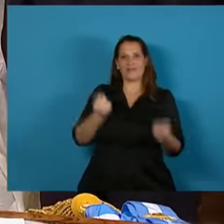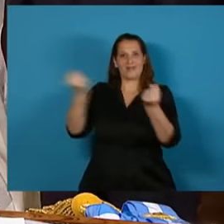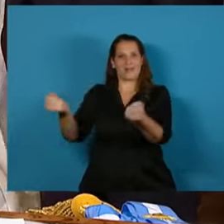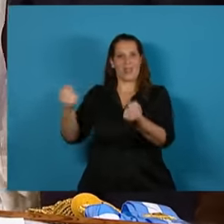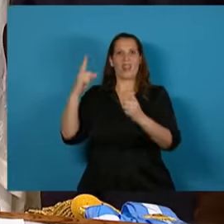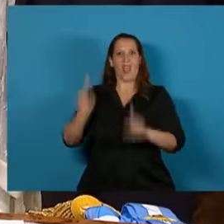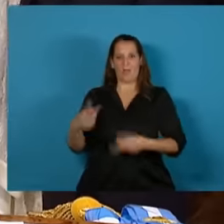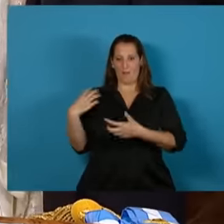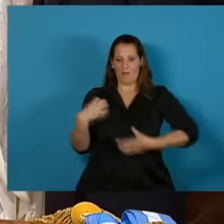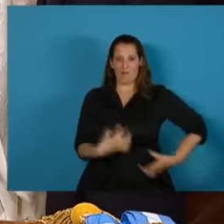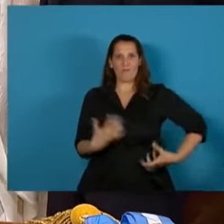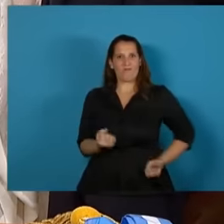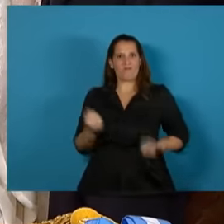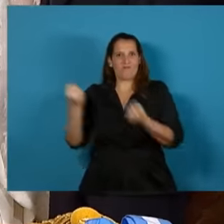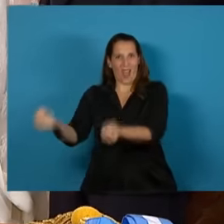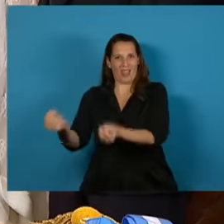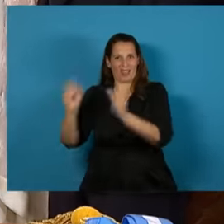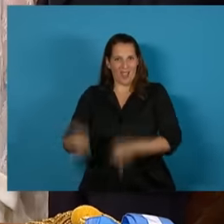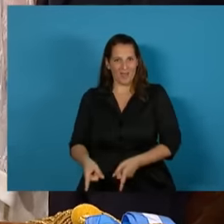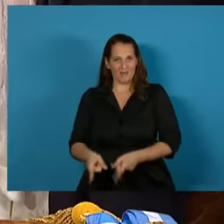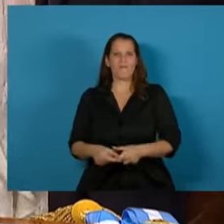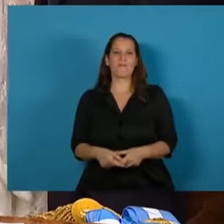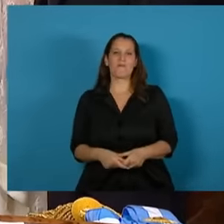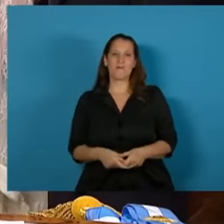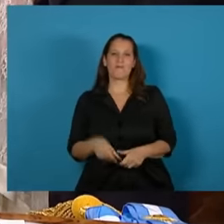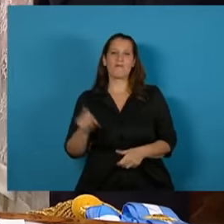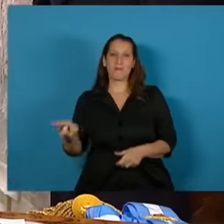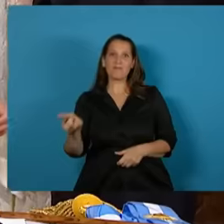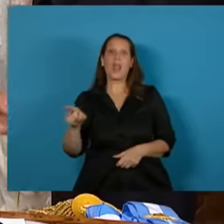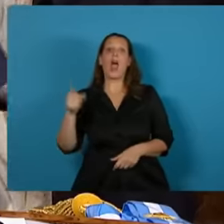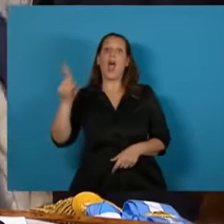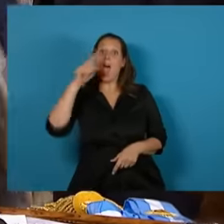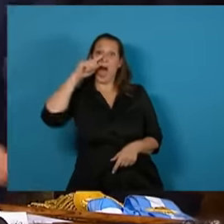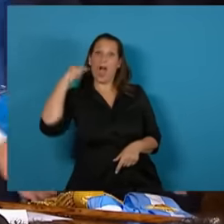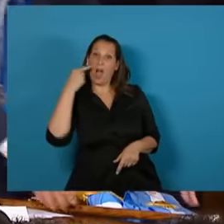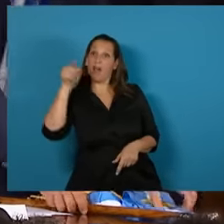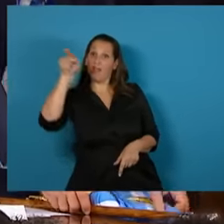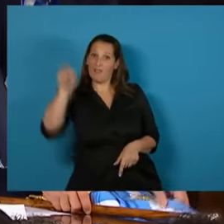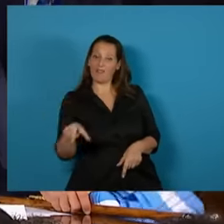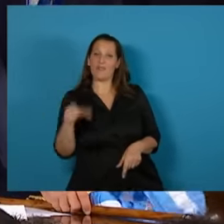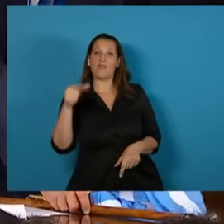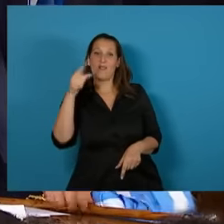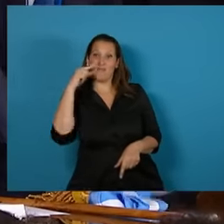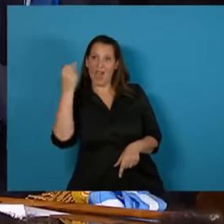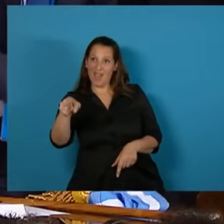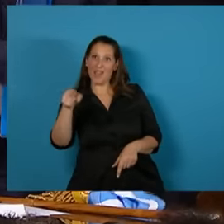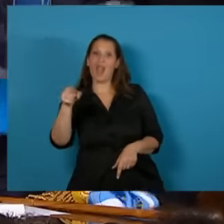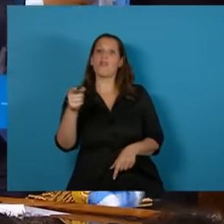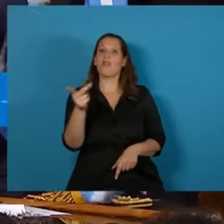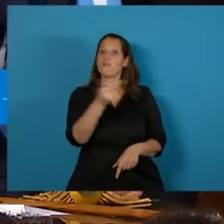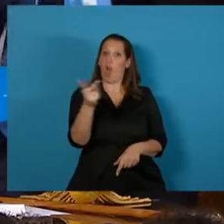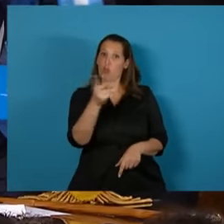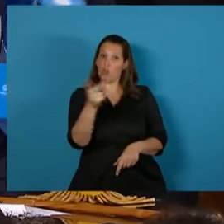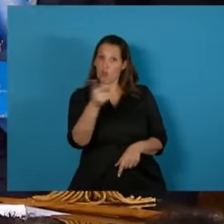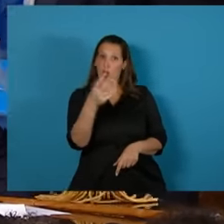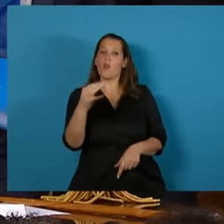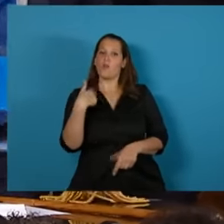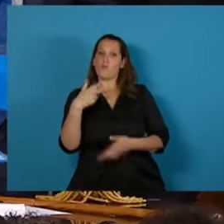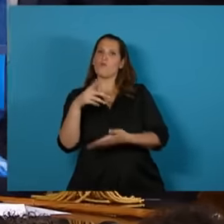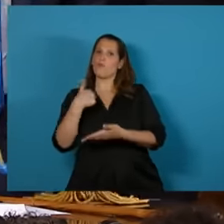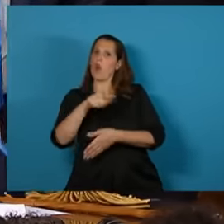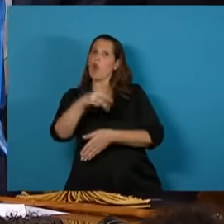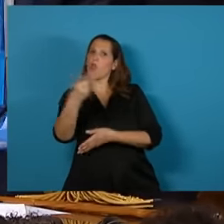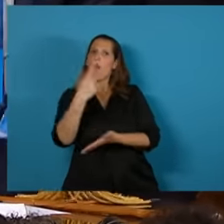presidencial. Leo al señor presidente de la Nación, doctor Alberto Ángel Fernández, y al ingeniero Mauricio Macri, quienes firman ante